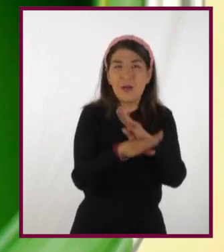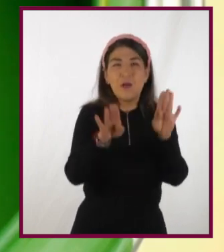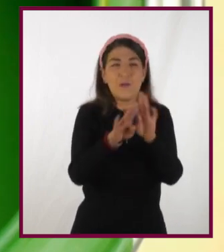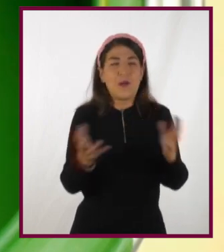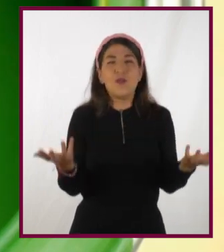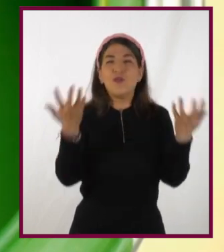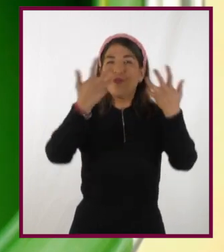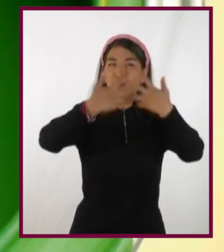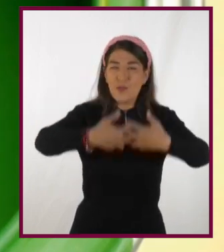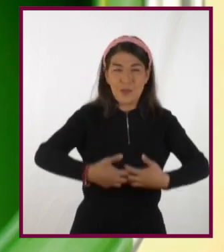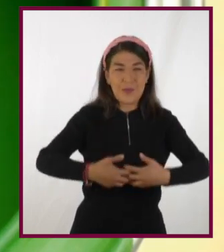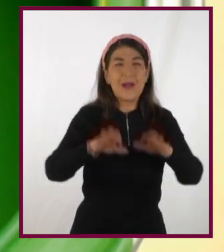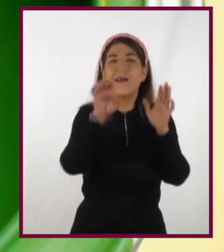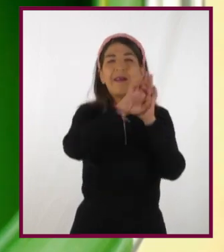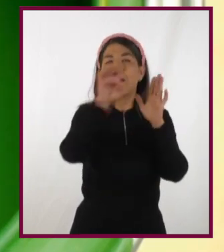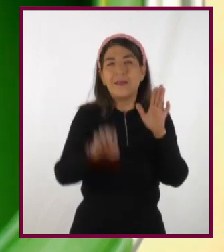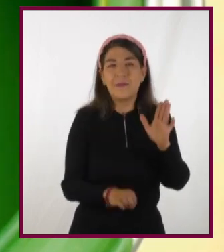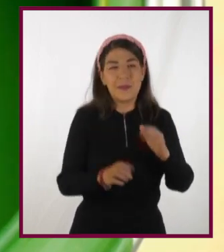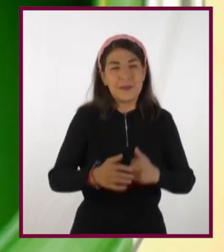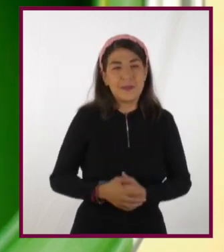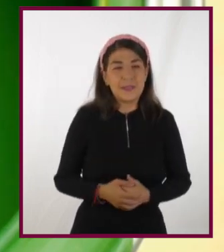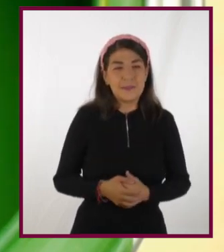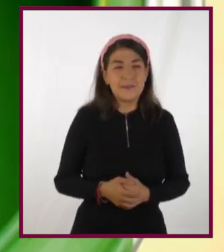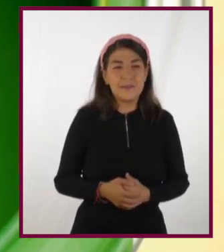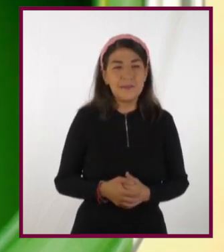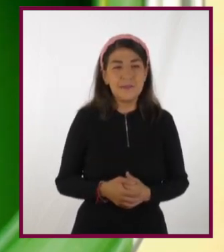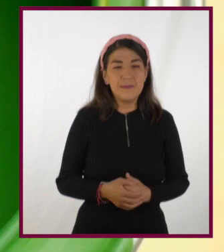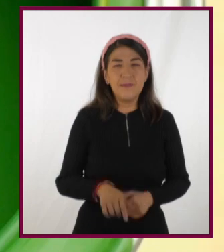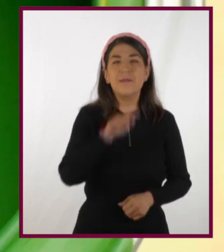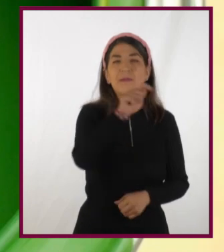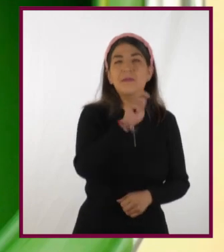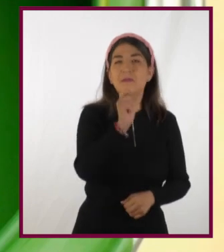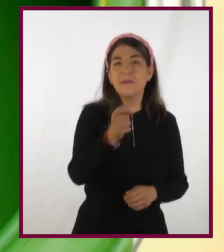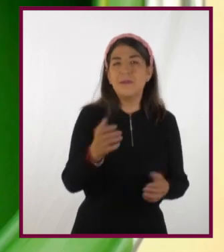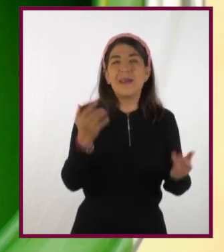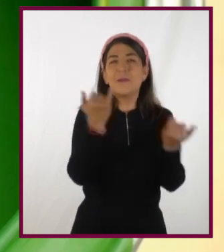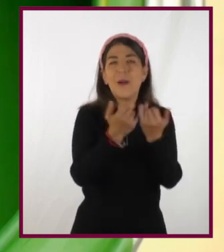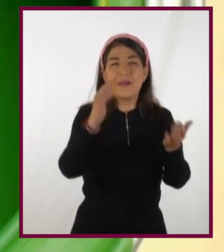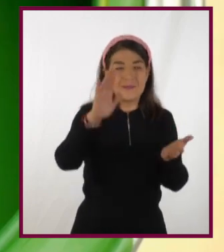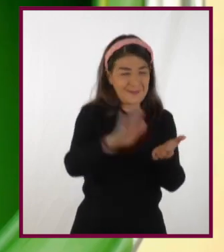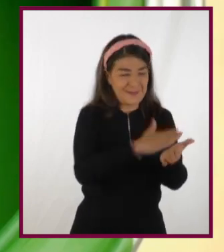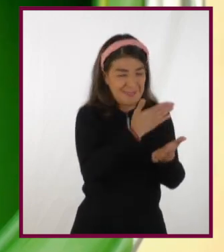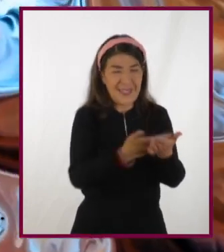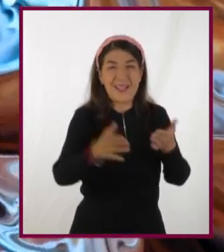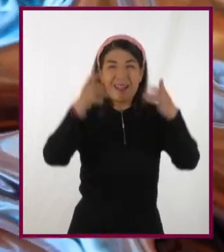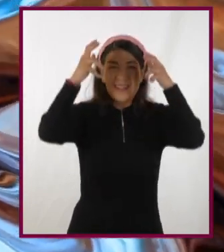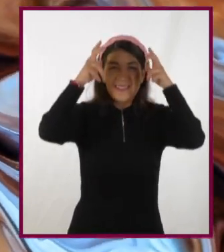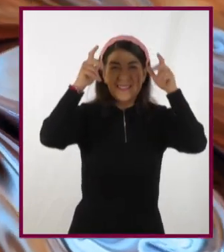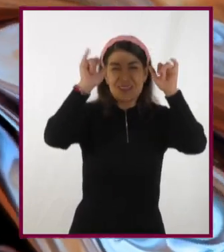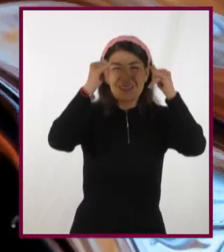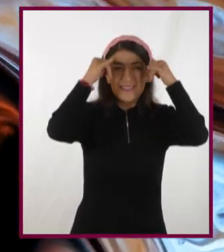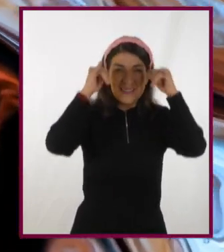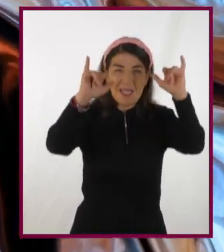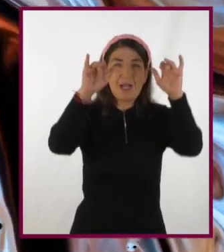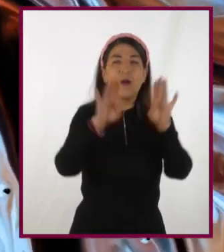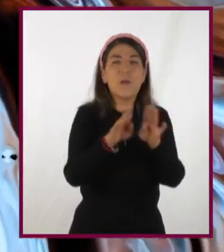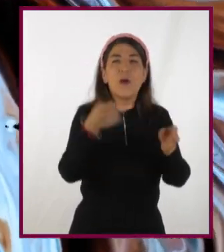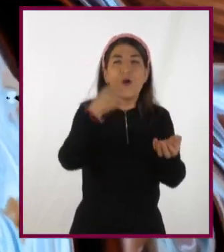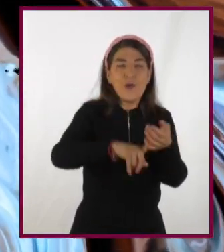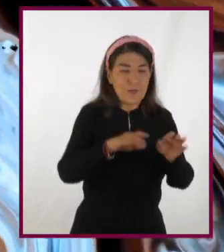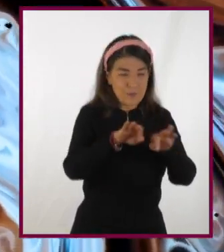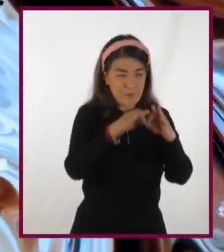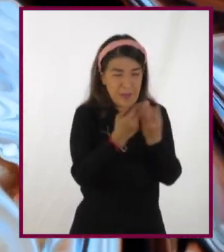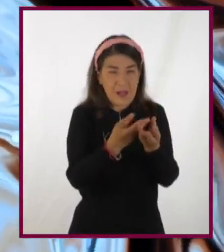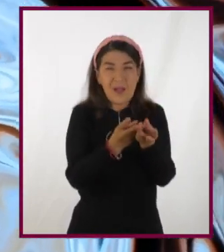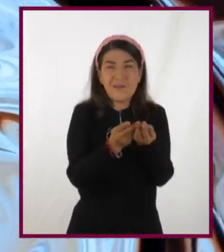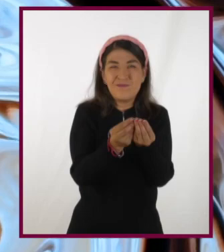a fluir. Por ejemplo, si sabemos por experiencia que la cajeta se resiste más a ser